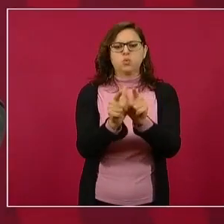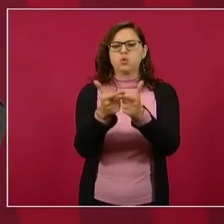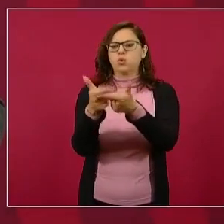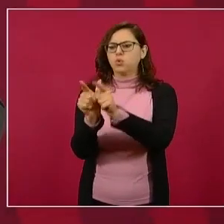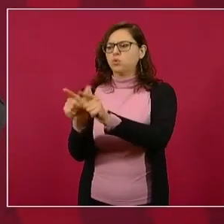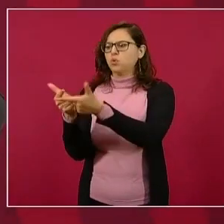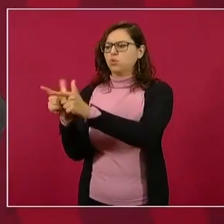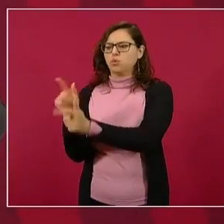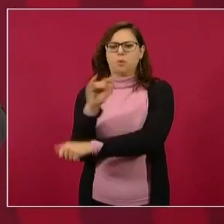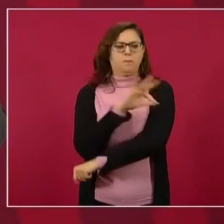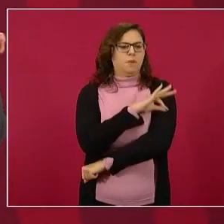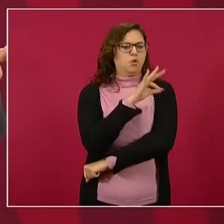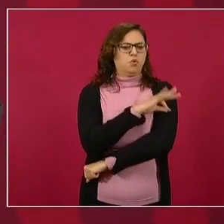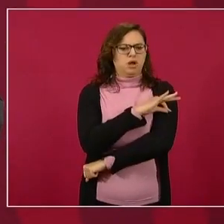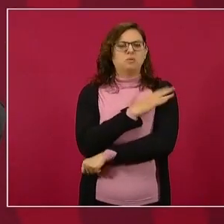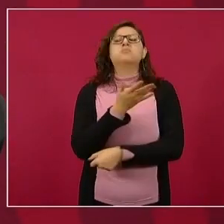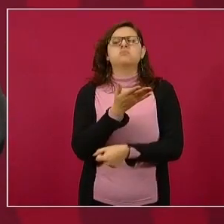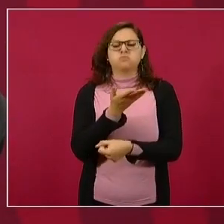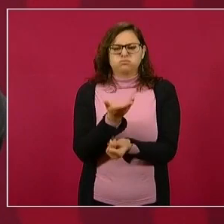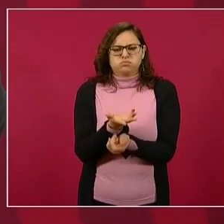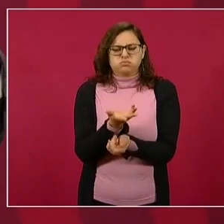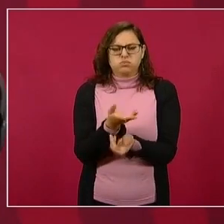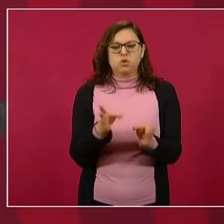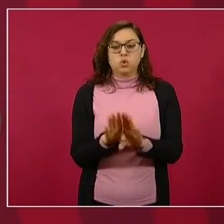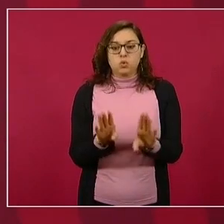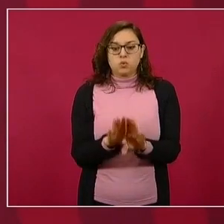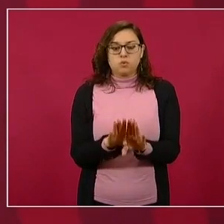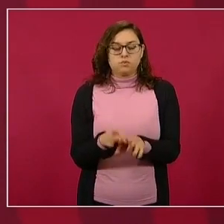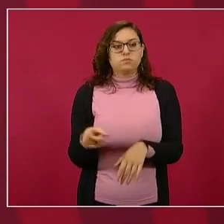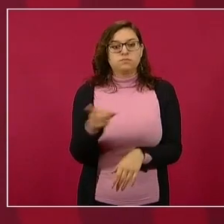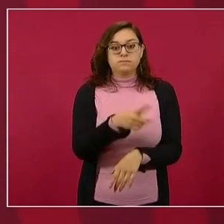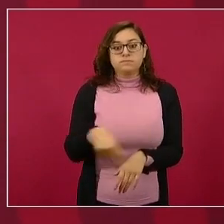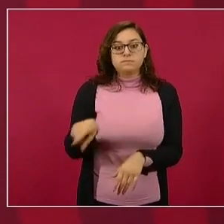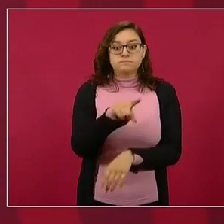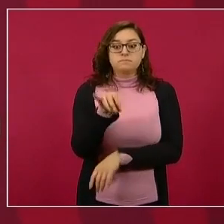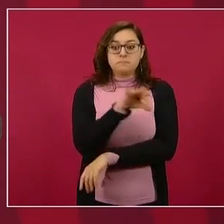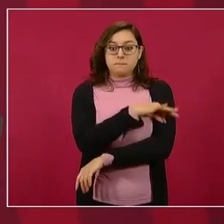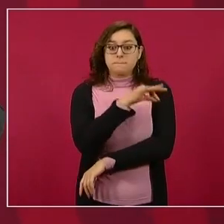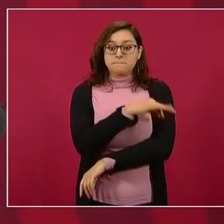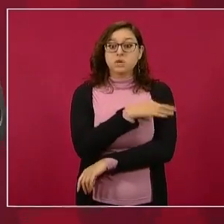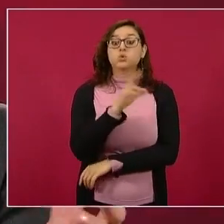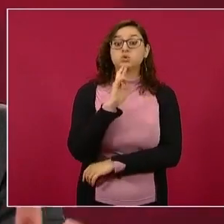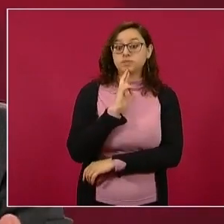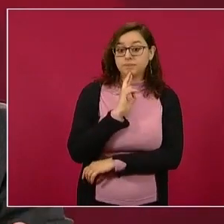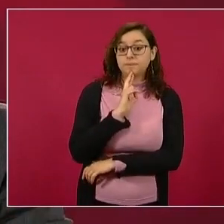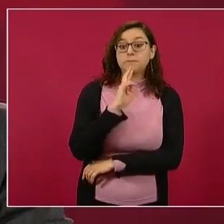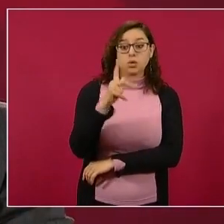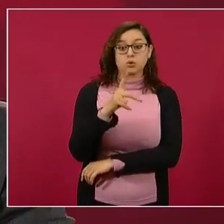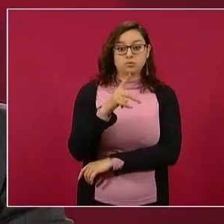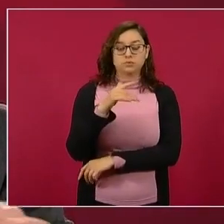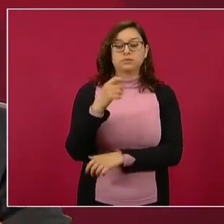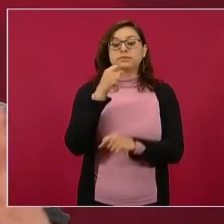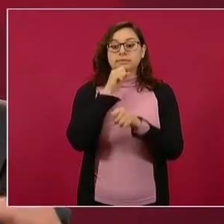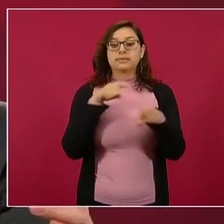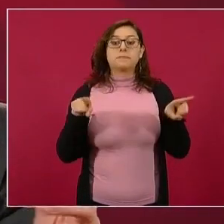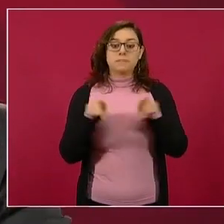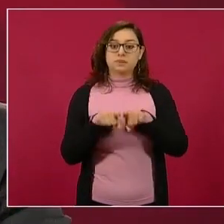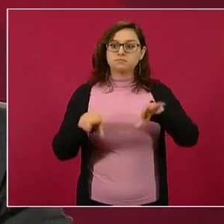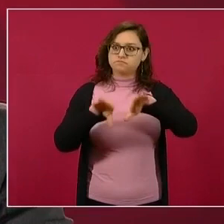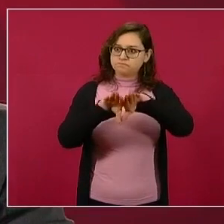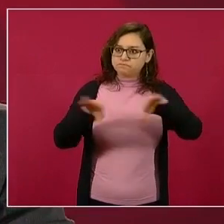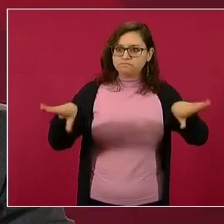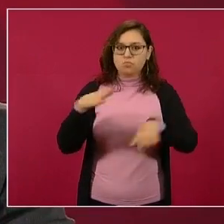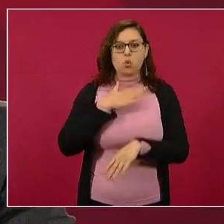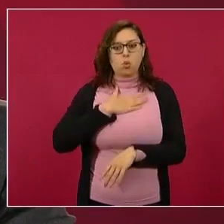subpoblaciones para que se logre el máximo aprovechamiento de las vacunas y la mayor equidad, la mayor justicia